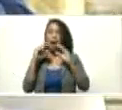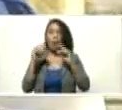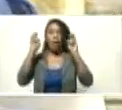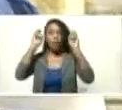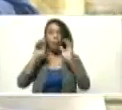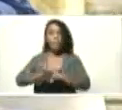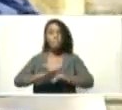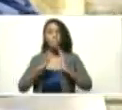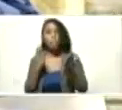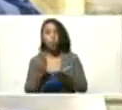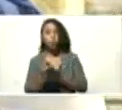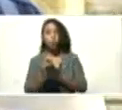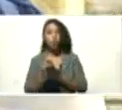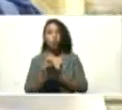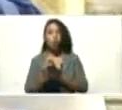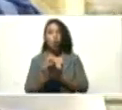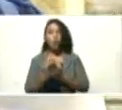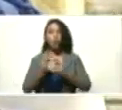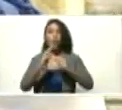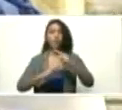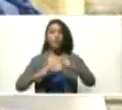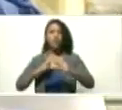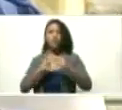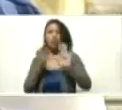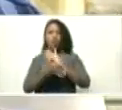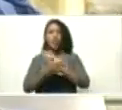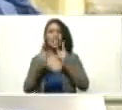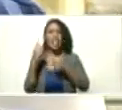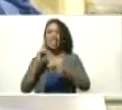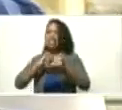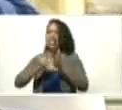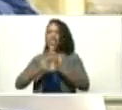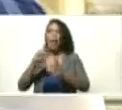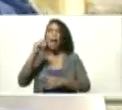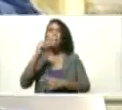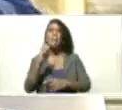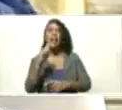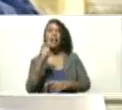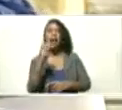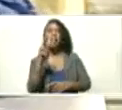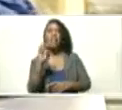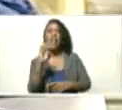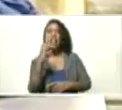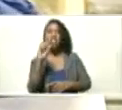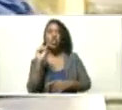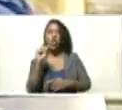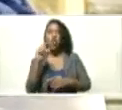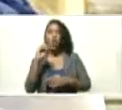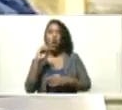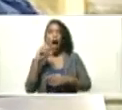del metaverso. Y si uno le pregunta a la gente qué es el metaverso, poca gente lo sabe.